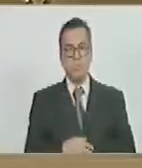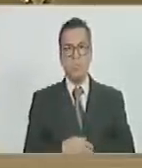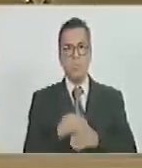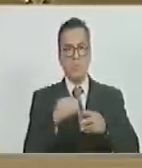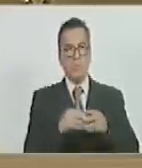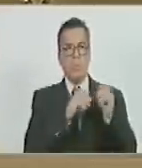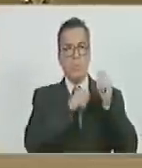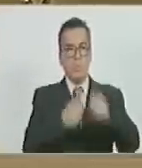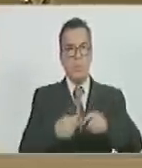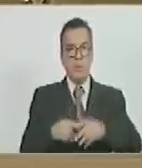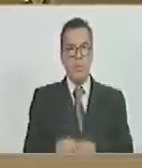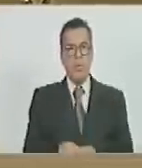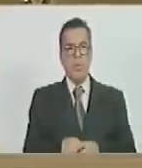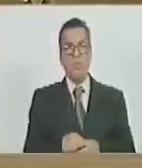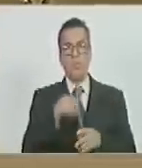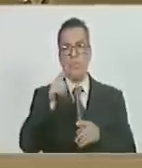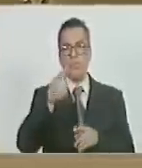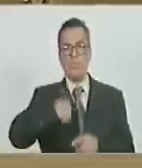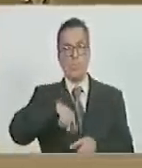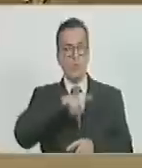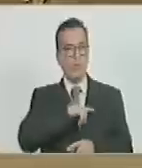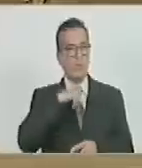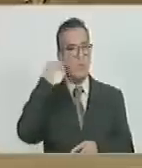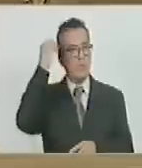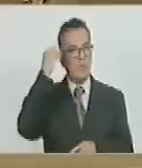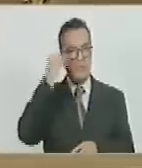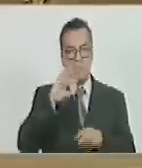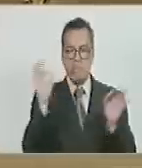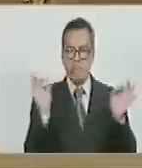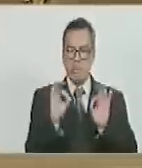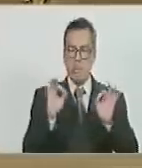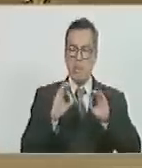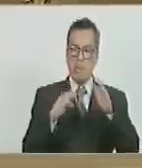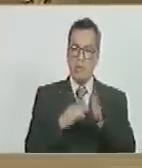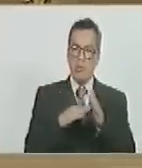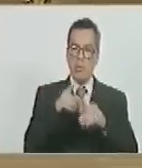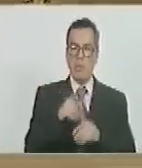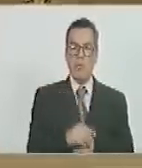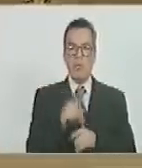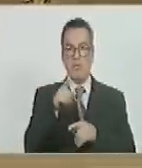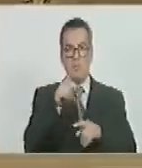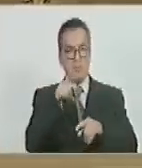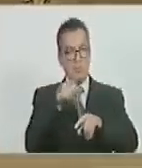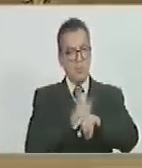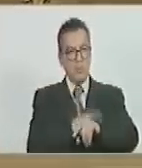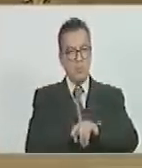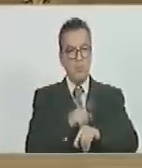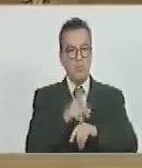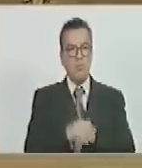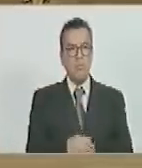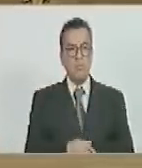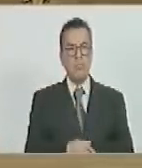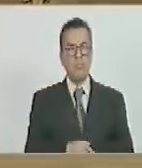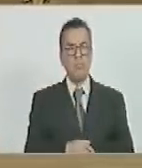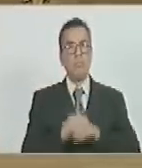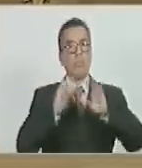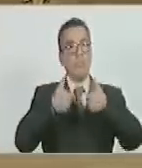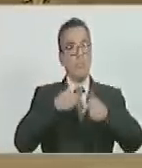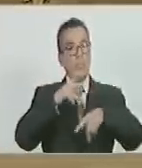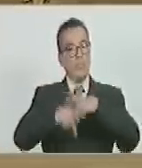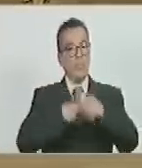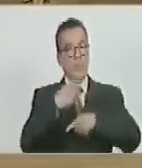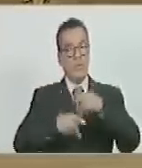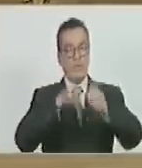descargo de objeciones. O sea, es decir, nosotros no consideramos ninguna objeción. Pero sobre ese mismo tiempo se inicia el proceso